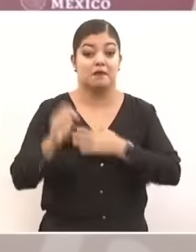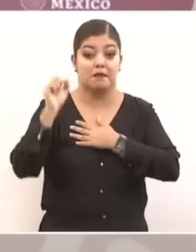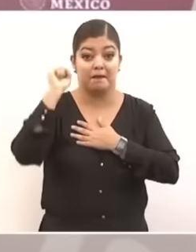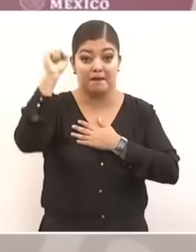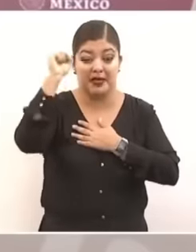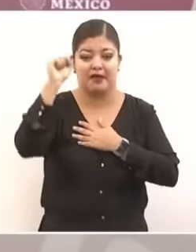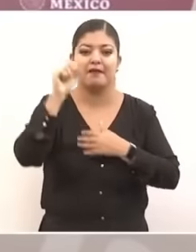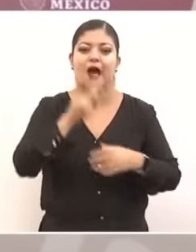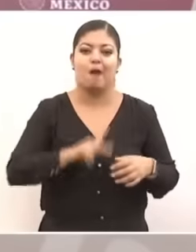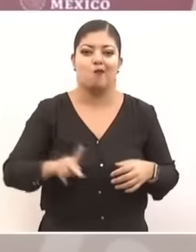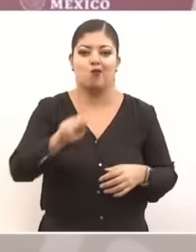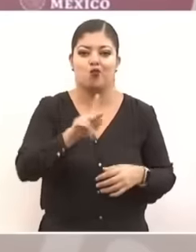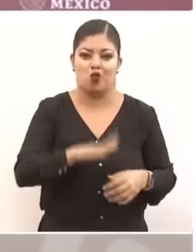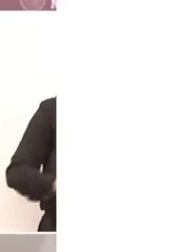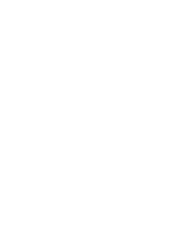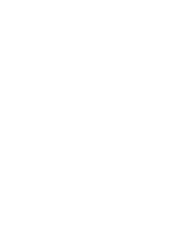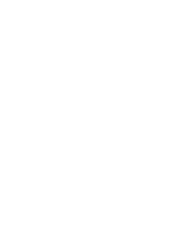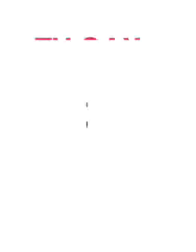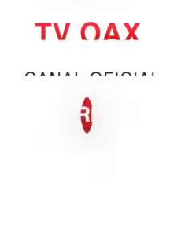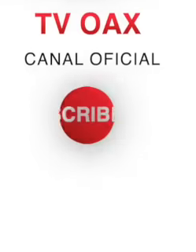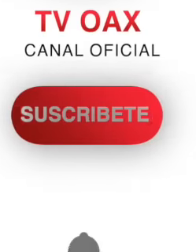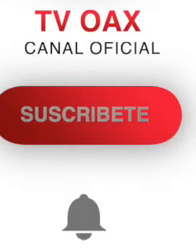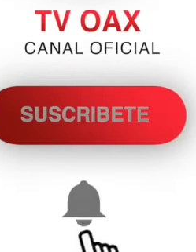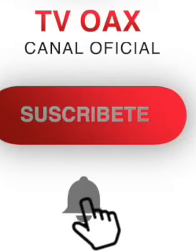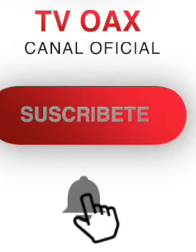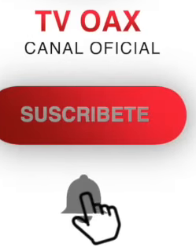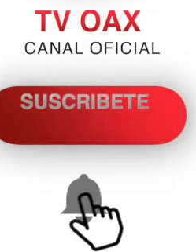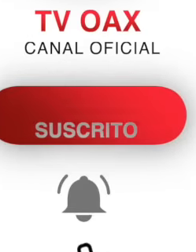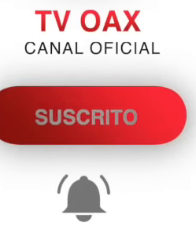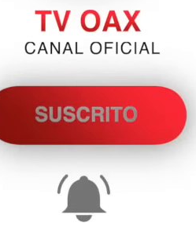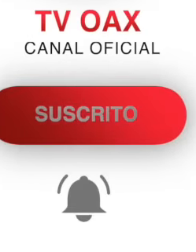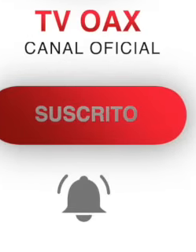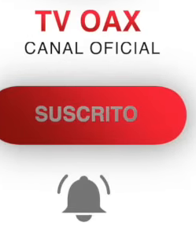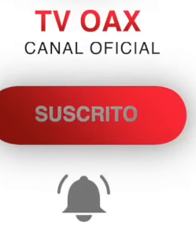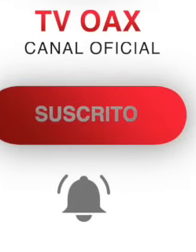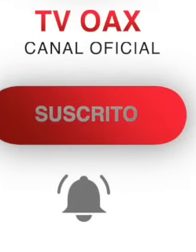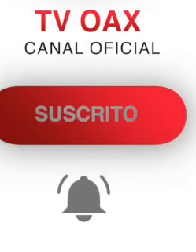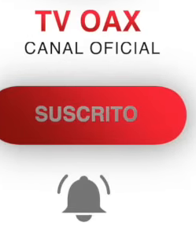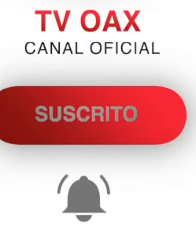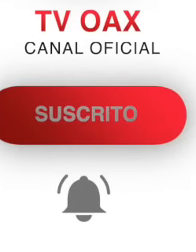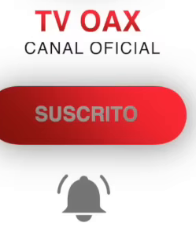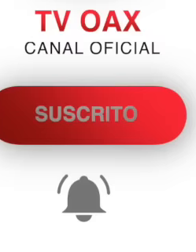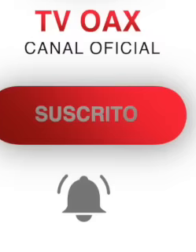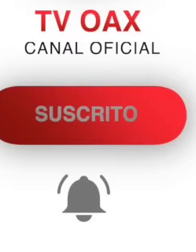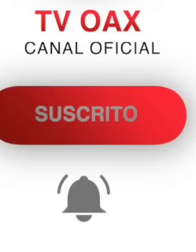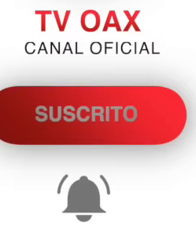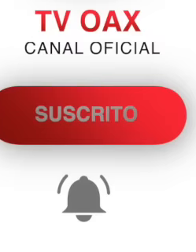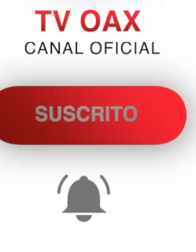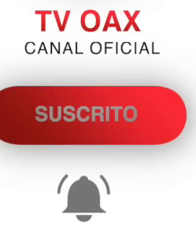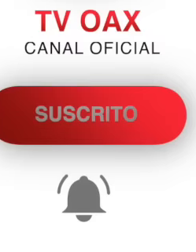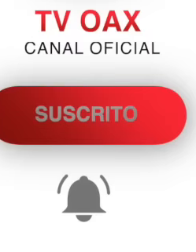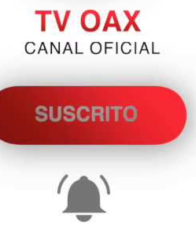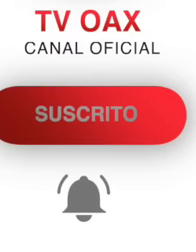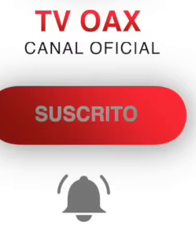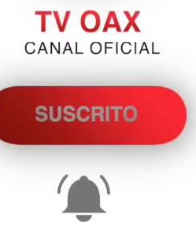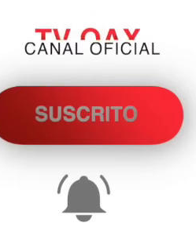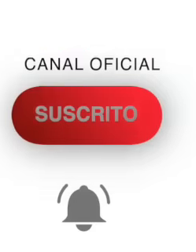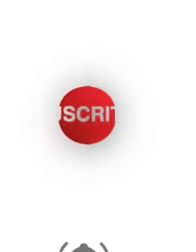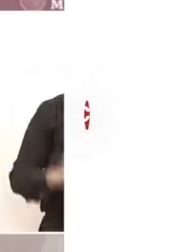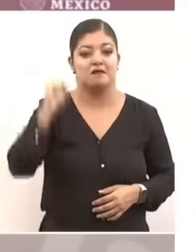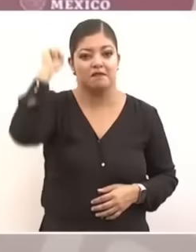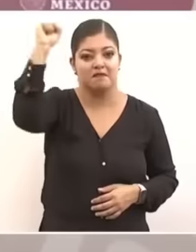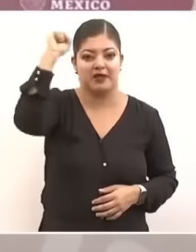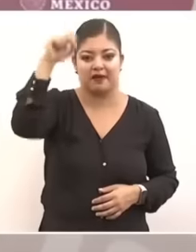pueblos de los Altos de Jalisco. ¡Que viva Jalisco! ¡Viva!